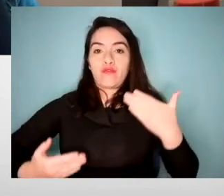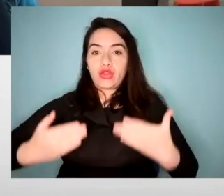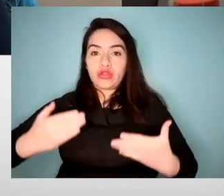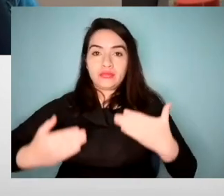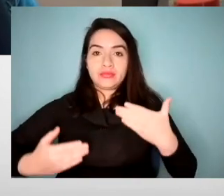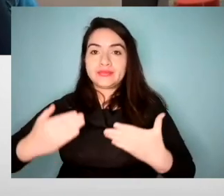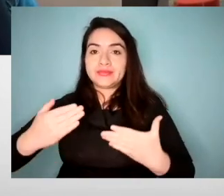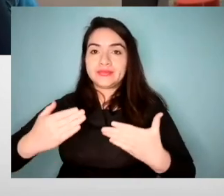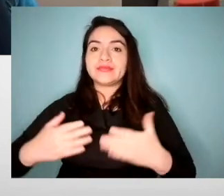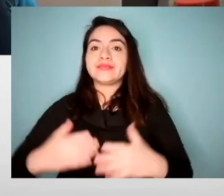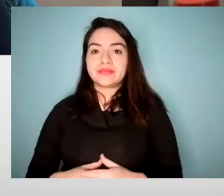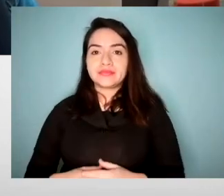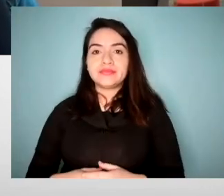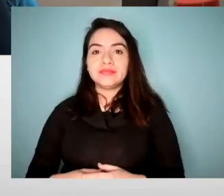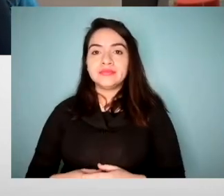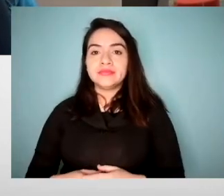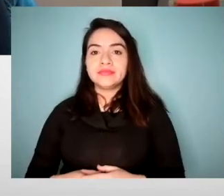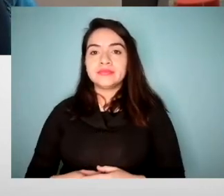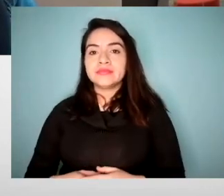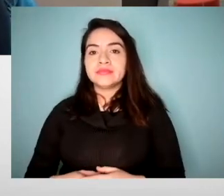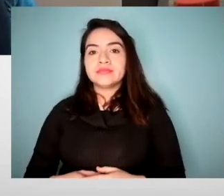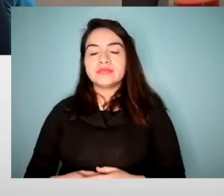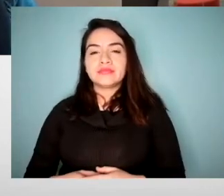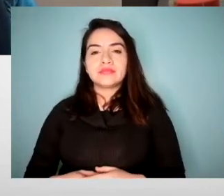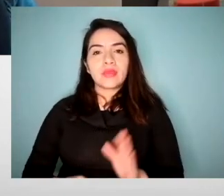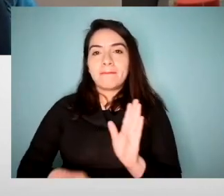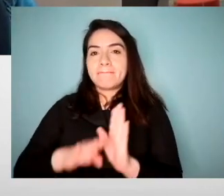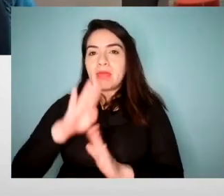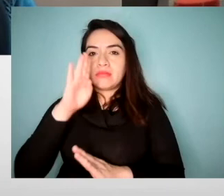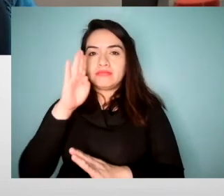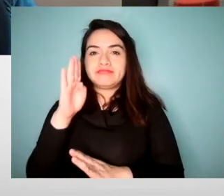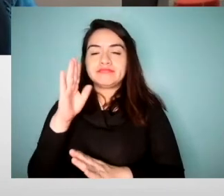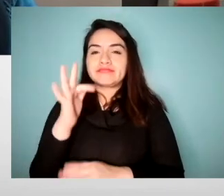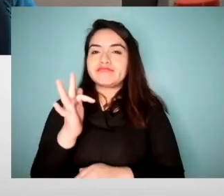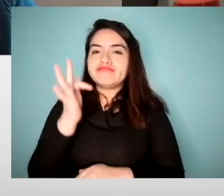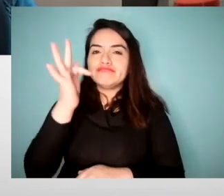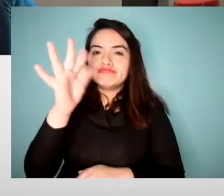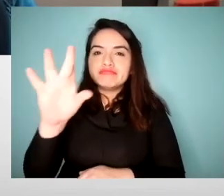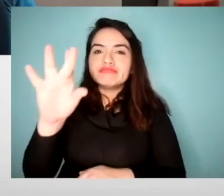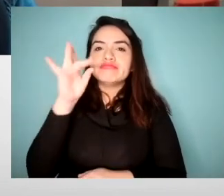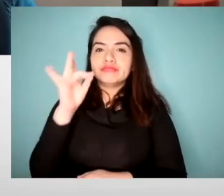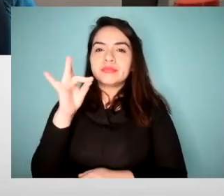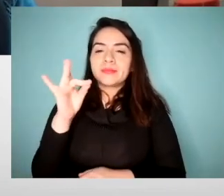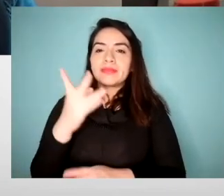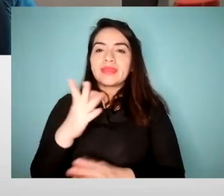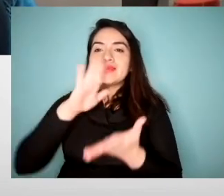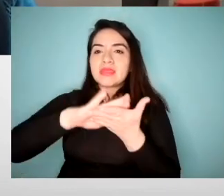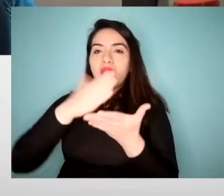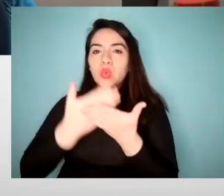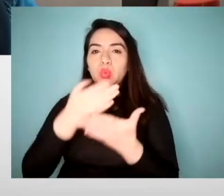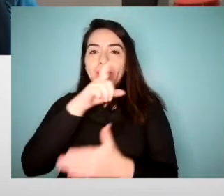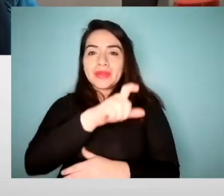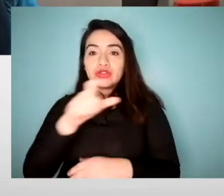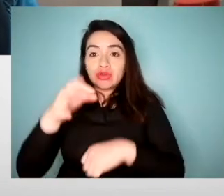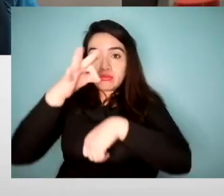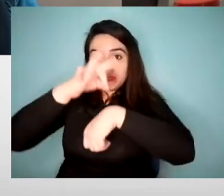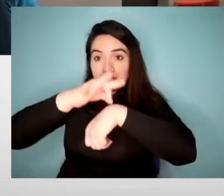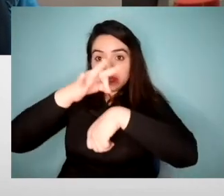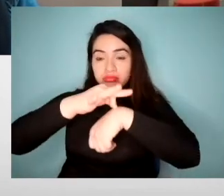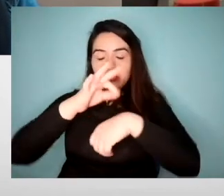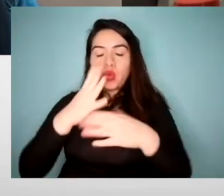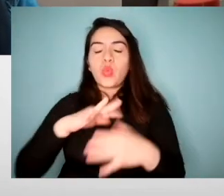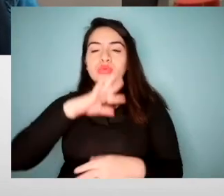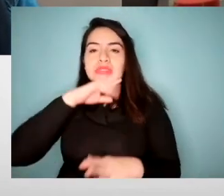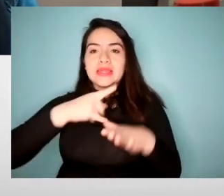el fondo, hacer cada vez más predicciones en el área de salud de ciertos pacientes utilizando toda la tecnología